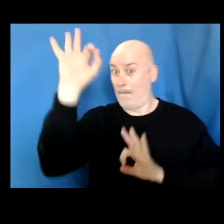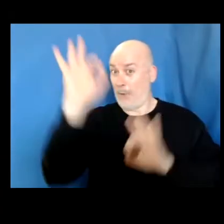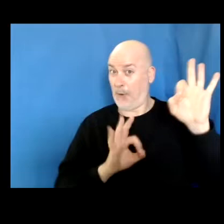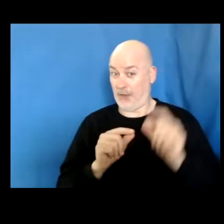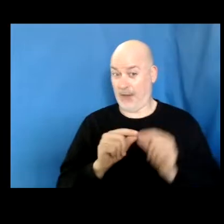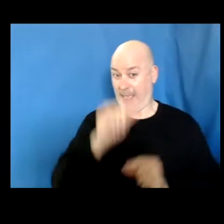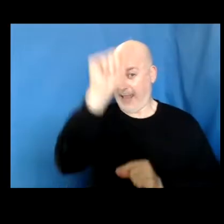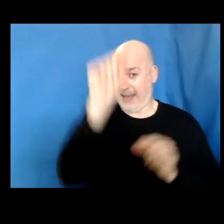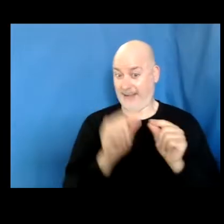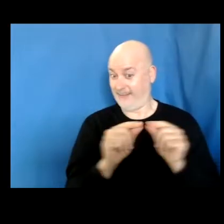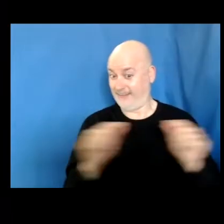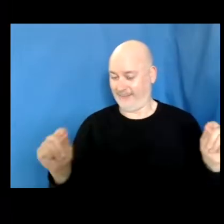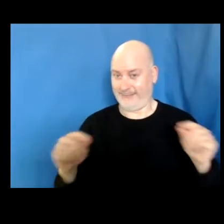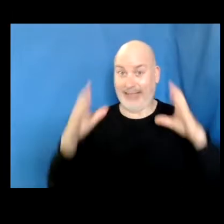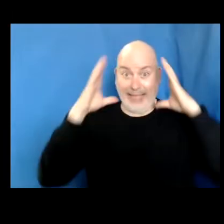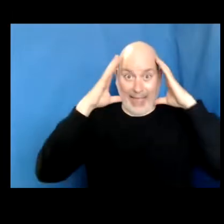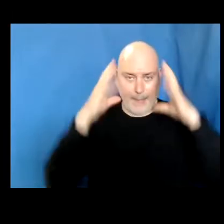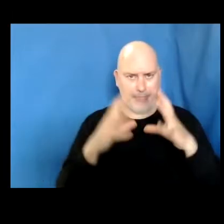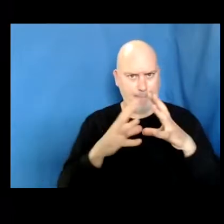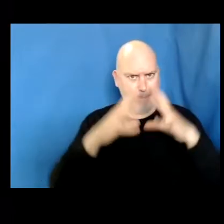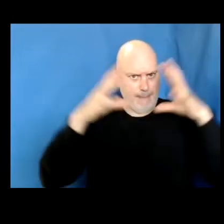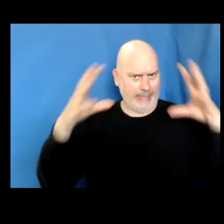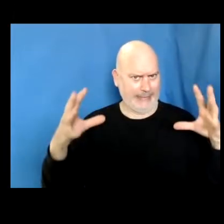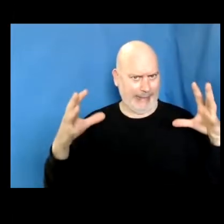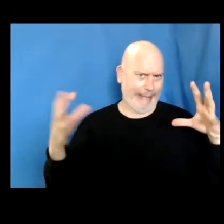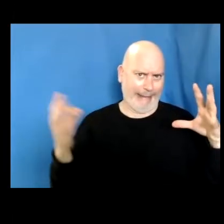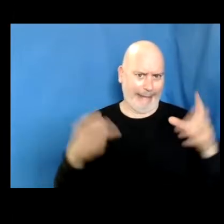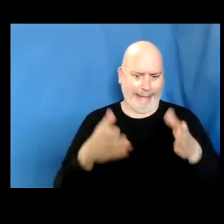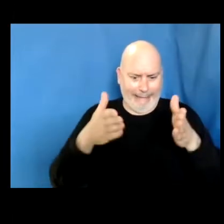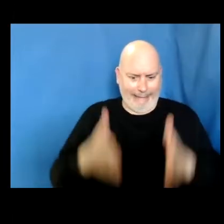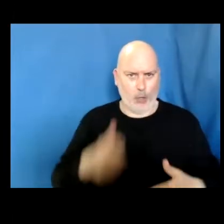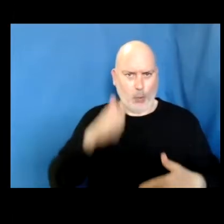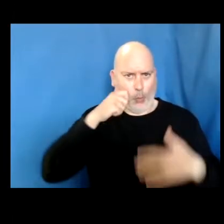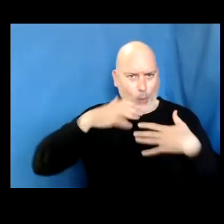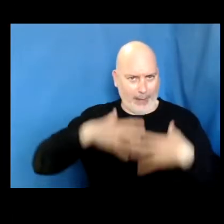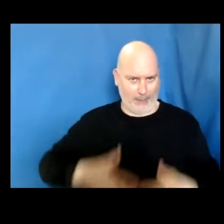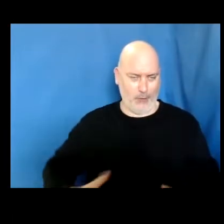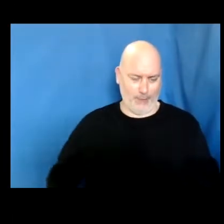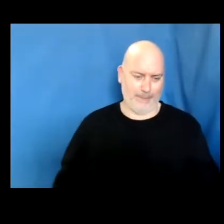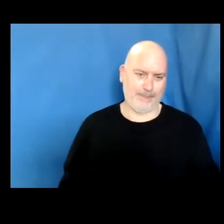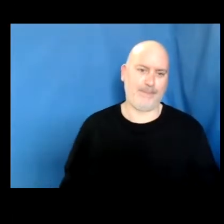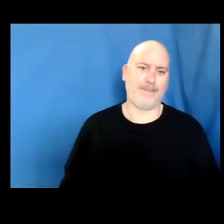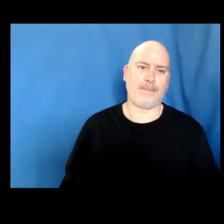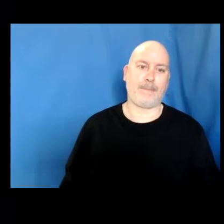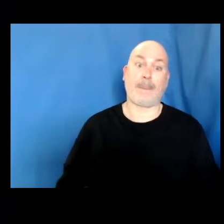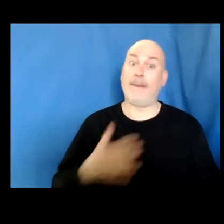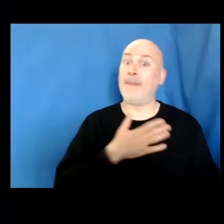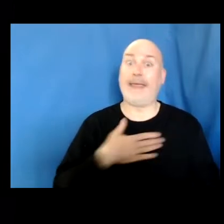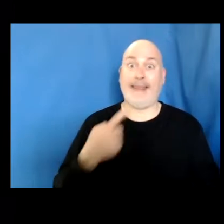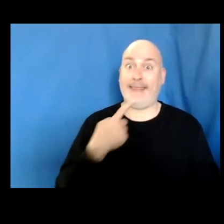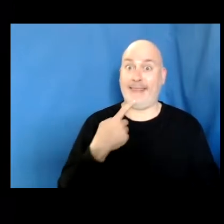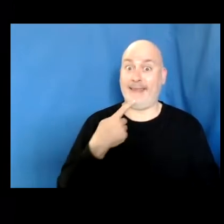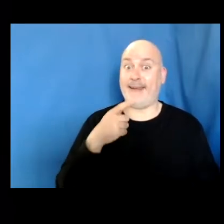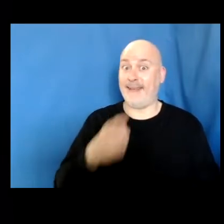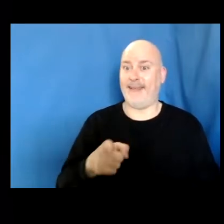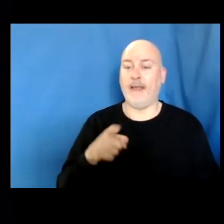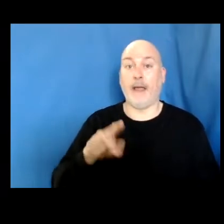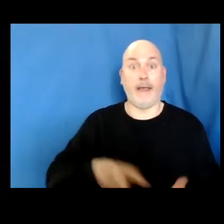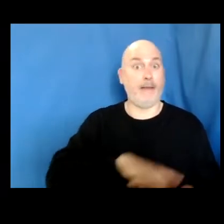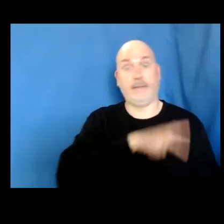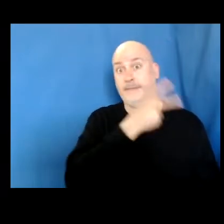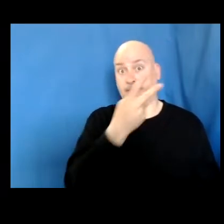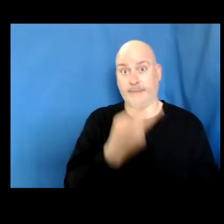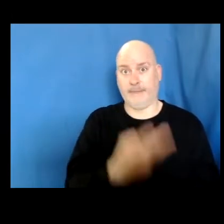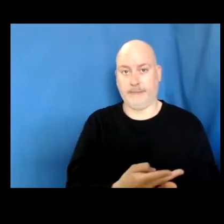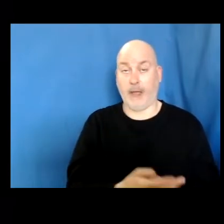la cabeza va a ser más grande que el resto del cuerpo. Esto significa que cuando el niño se vaya a caer al suelo,